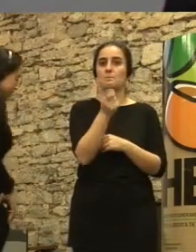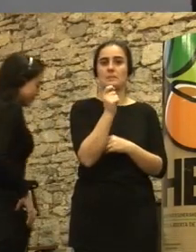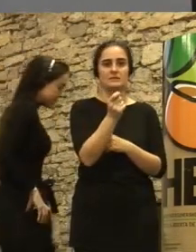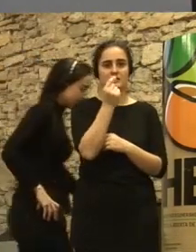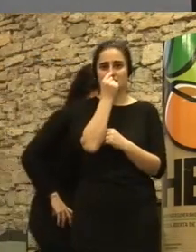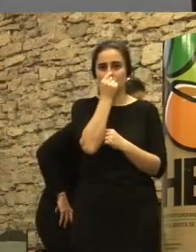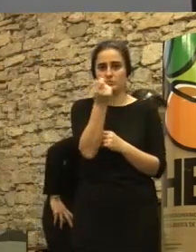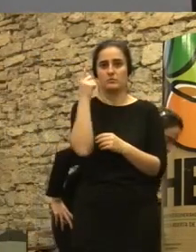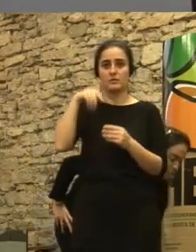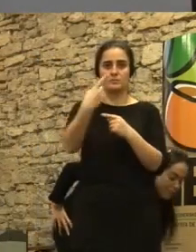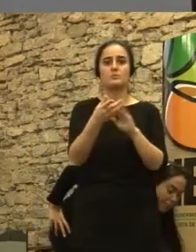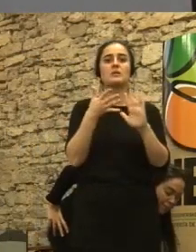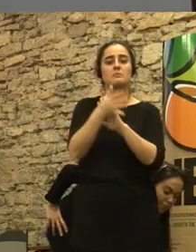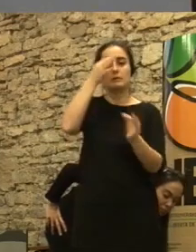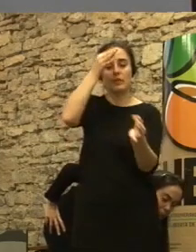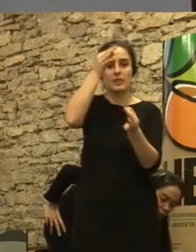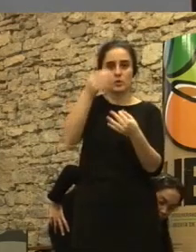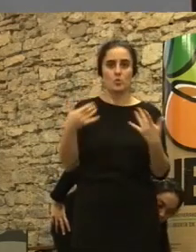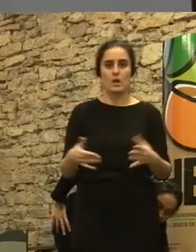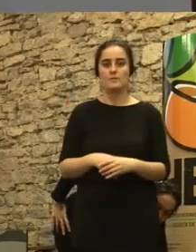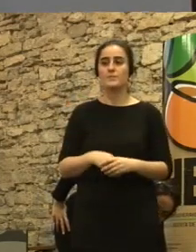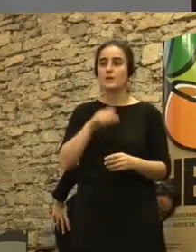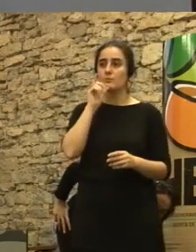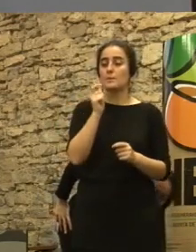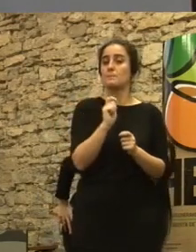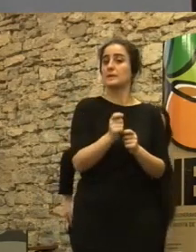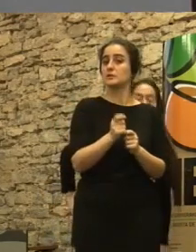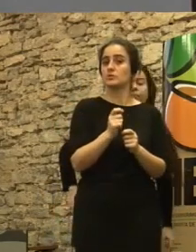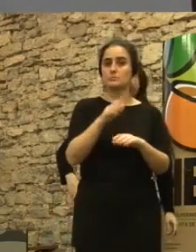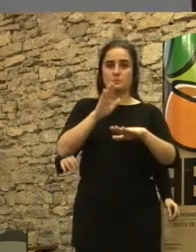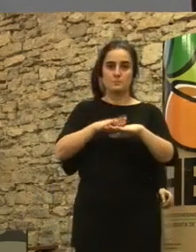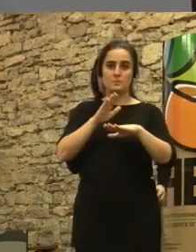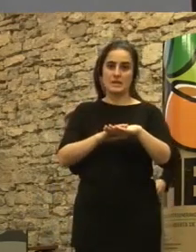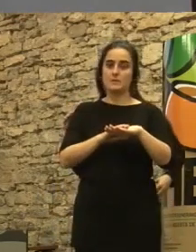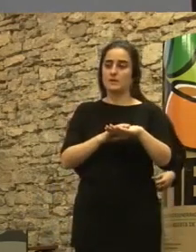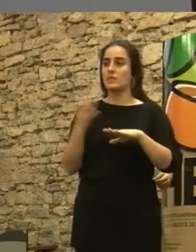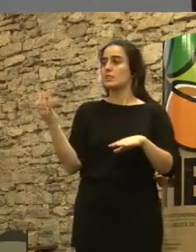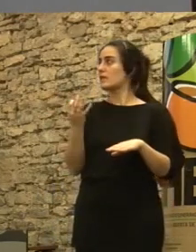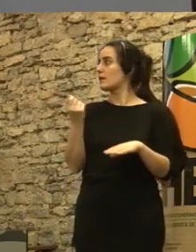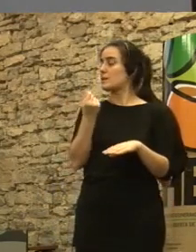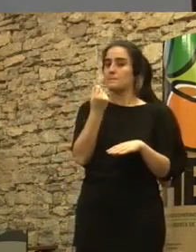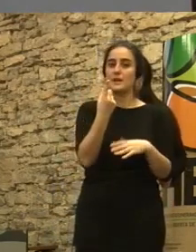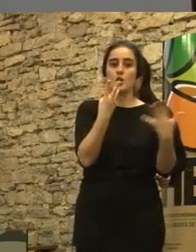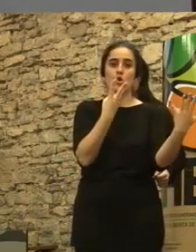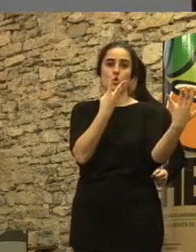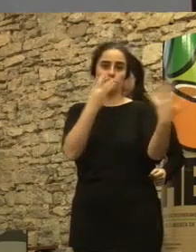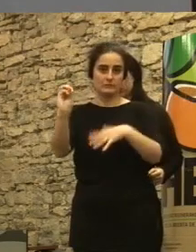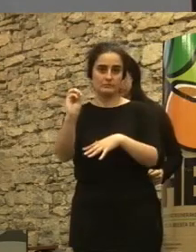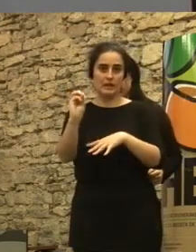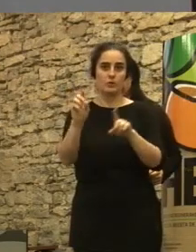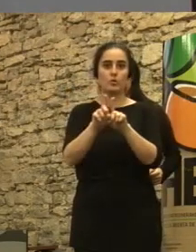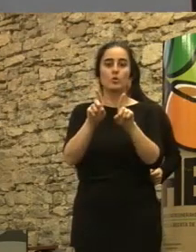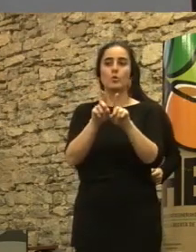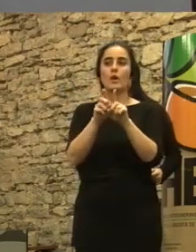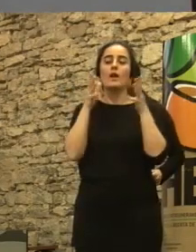los datos que había, que las pensiones de mínima de dignidad debían ser 1.080 euros, tal como